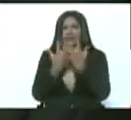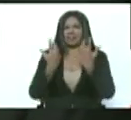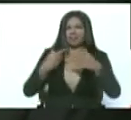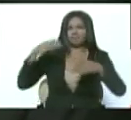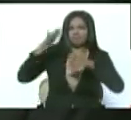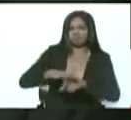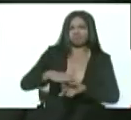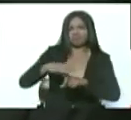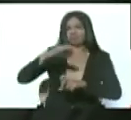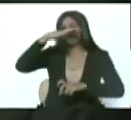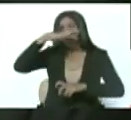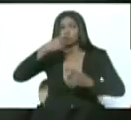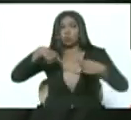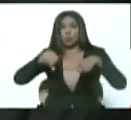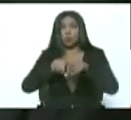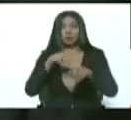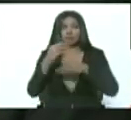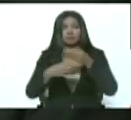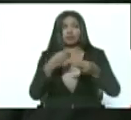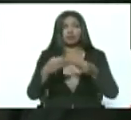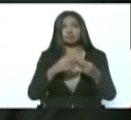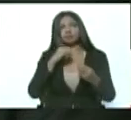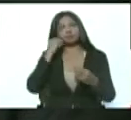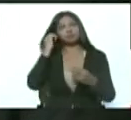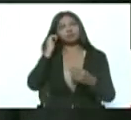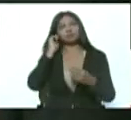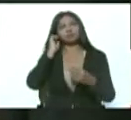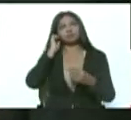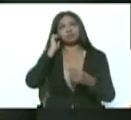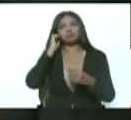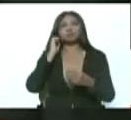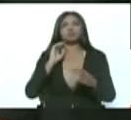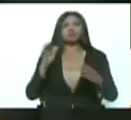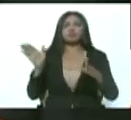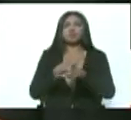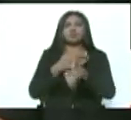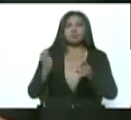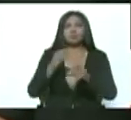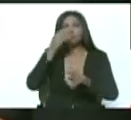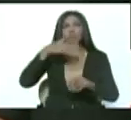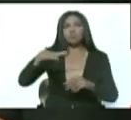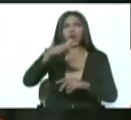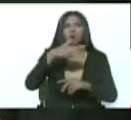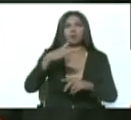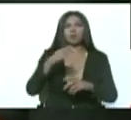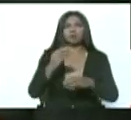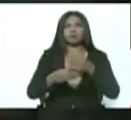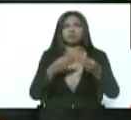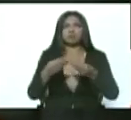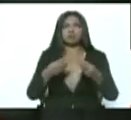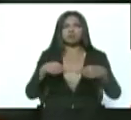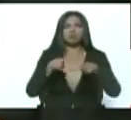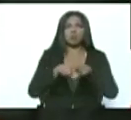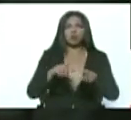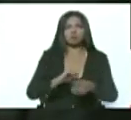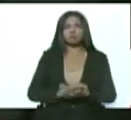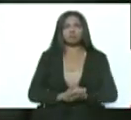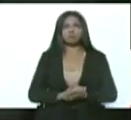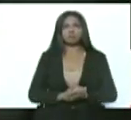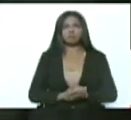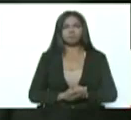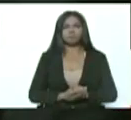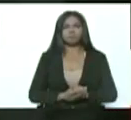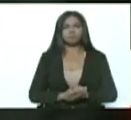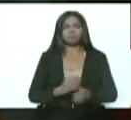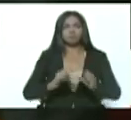de terrorismo incluso internacional contra pueblos libres que lo que quieren es llevar adelante sus propios destinos y tomar